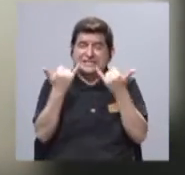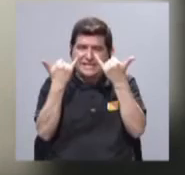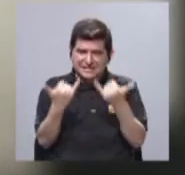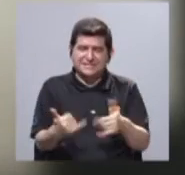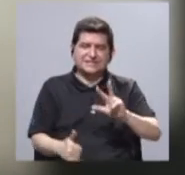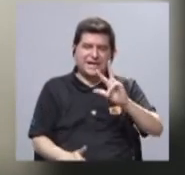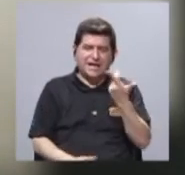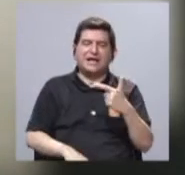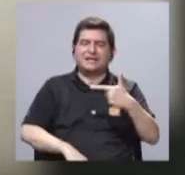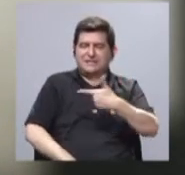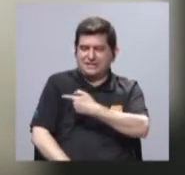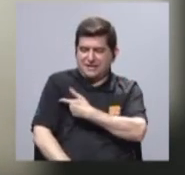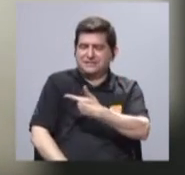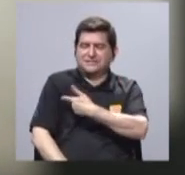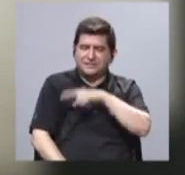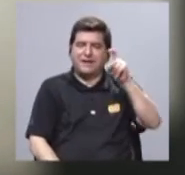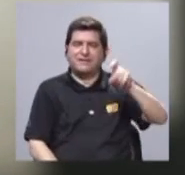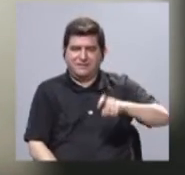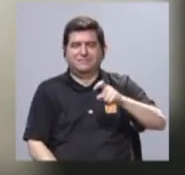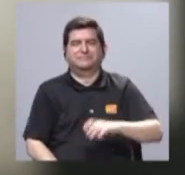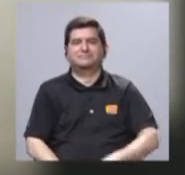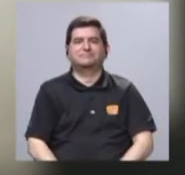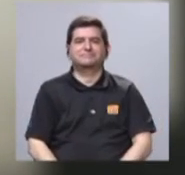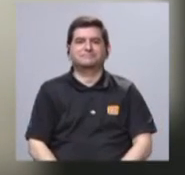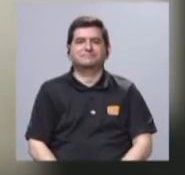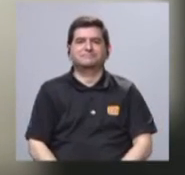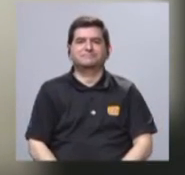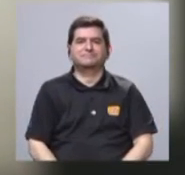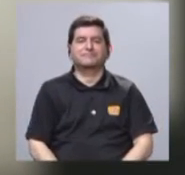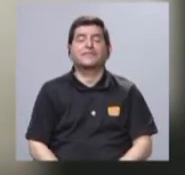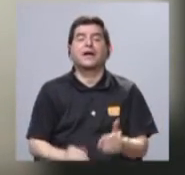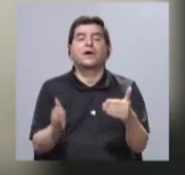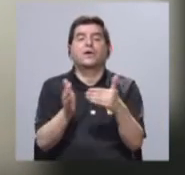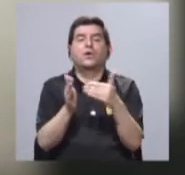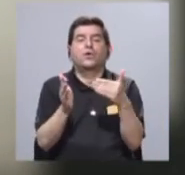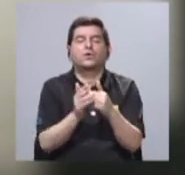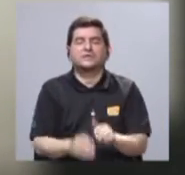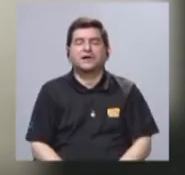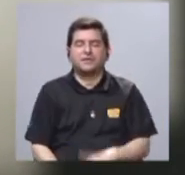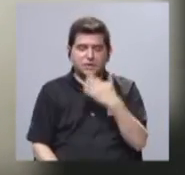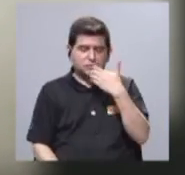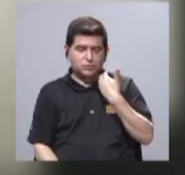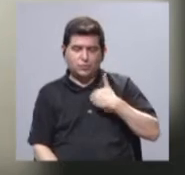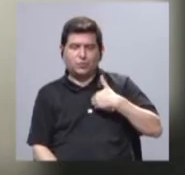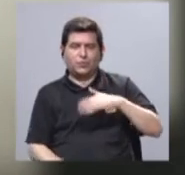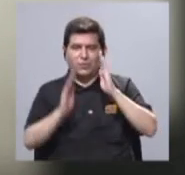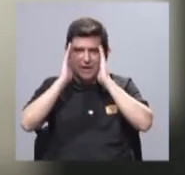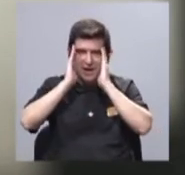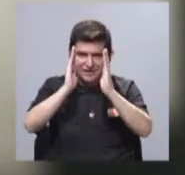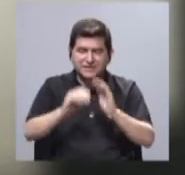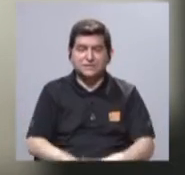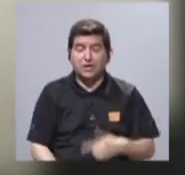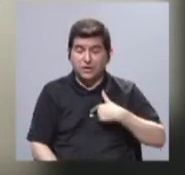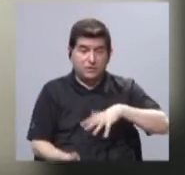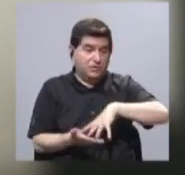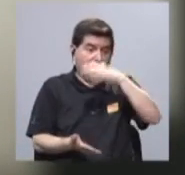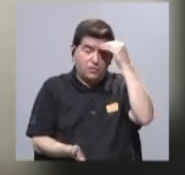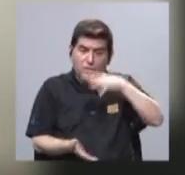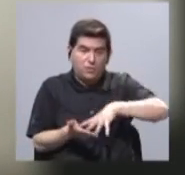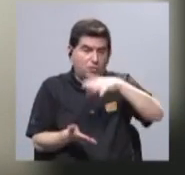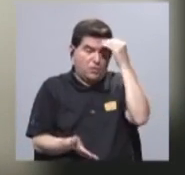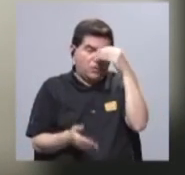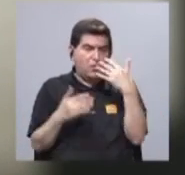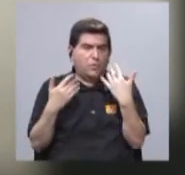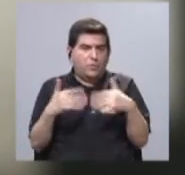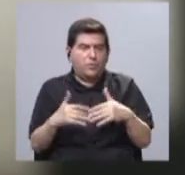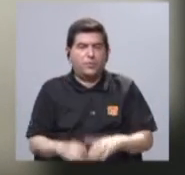el órgano que han recibido que en estos casos sí que sería partidario de dar y ya una tercera dosis de